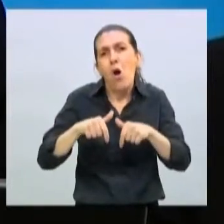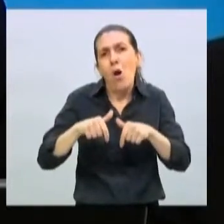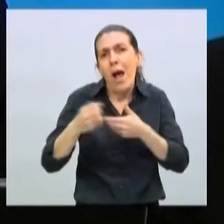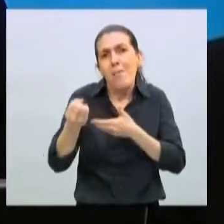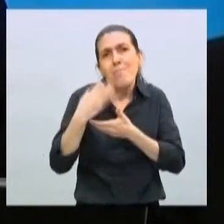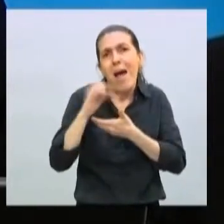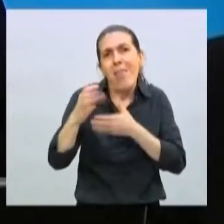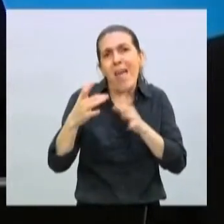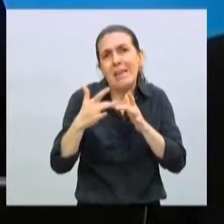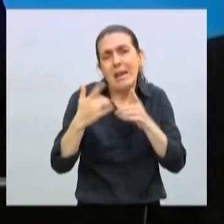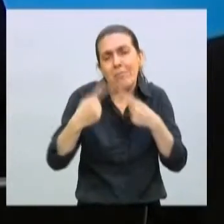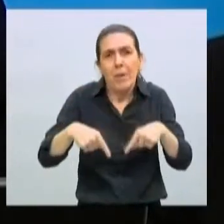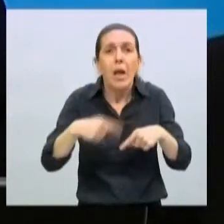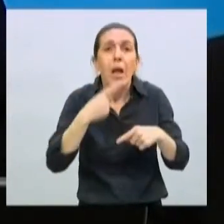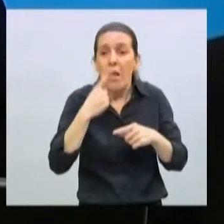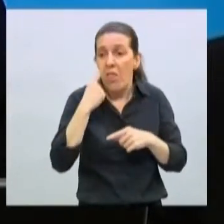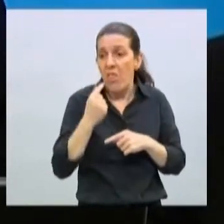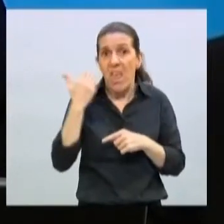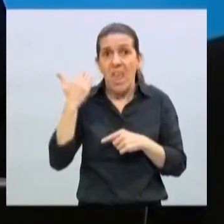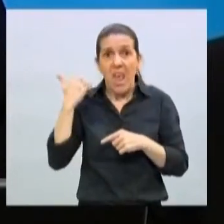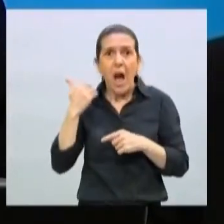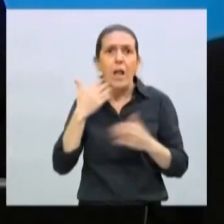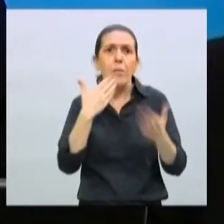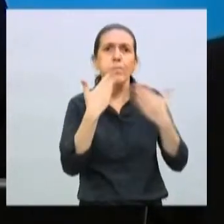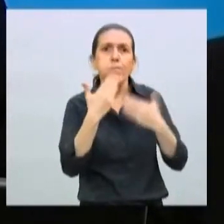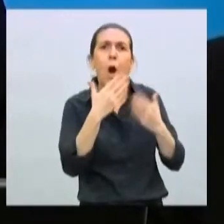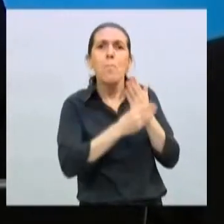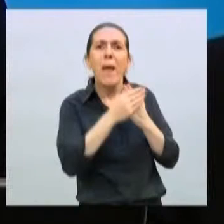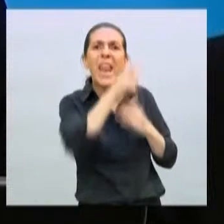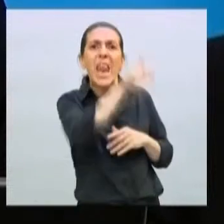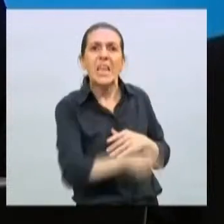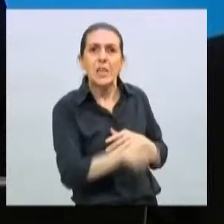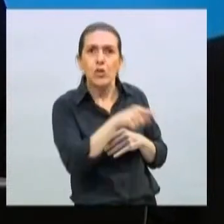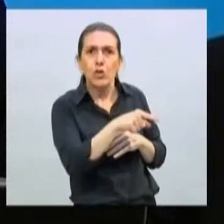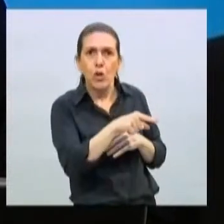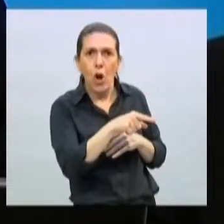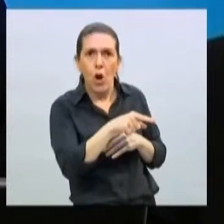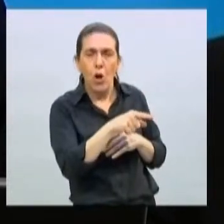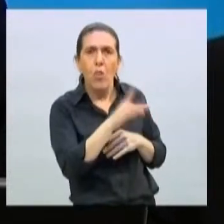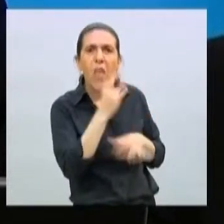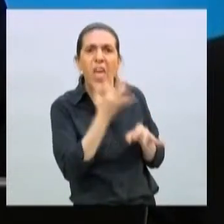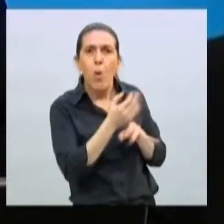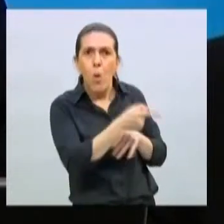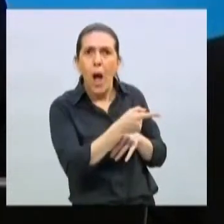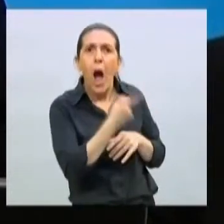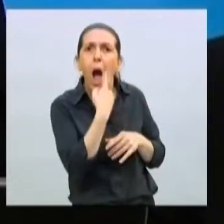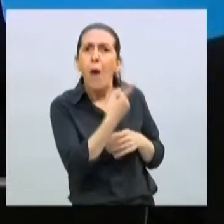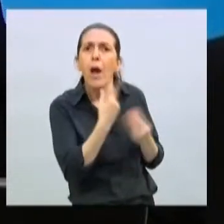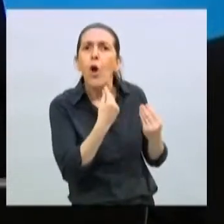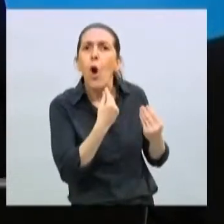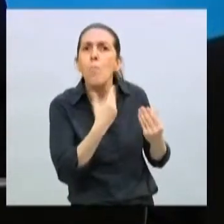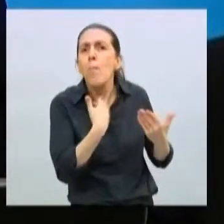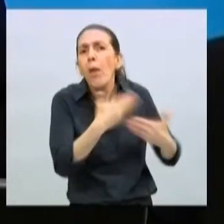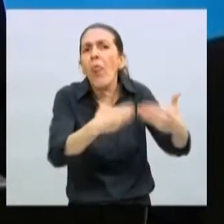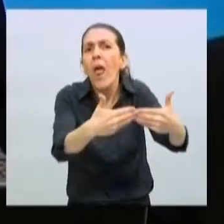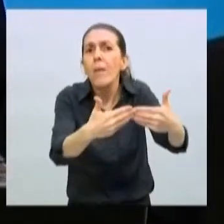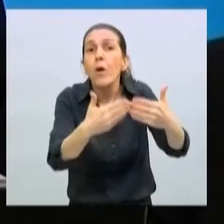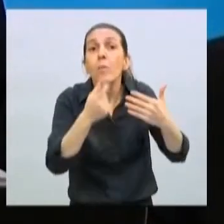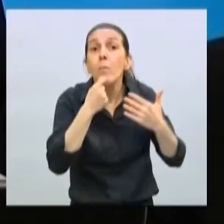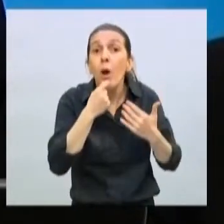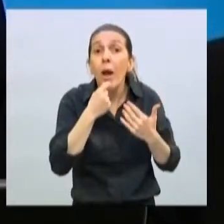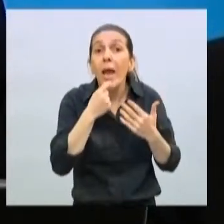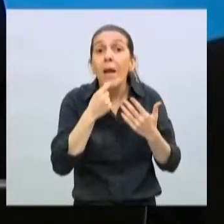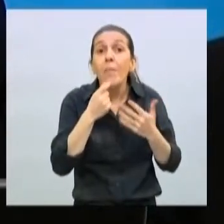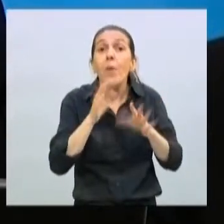día. Estuve hablando días atrás con el ministro para ver cómo podemos afrontar cuando esto empiece a